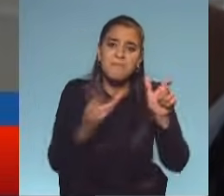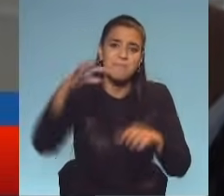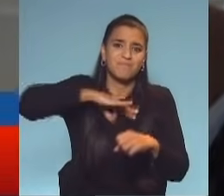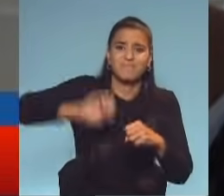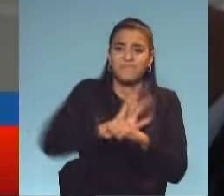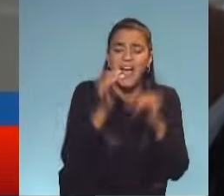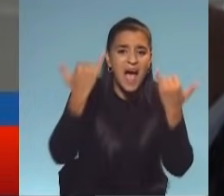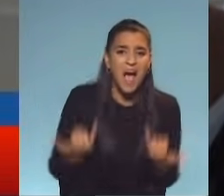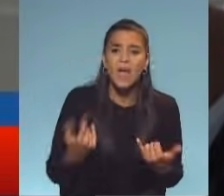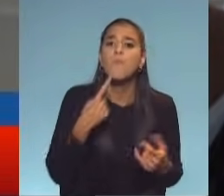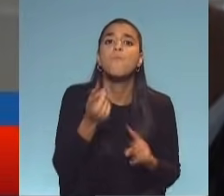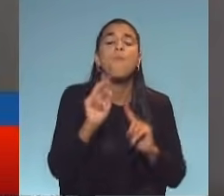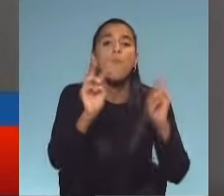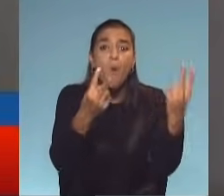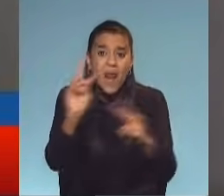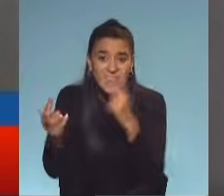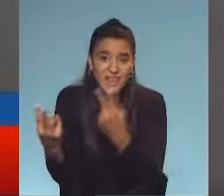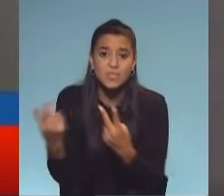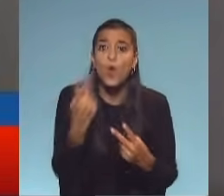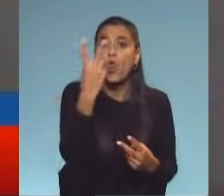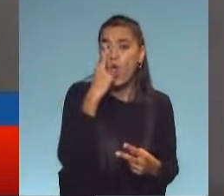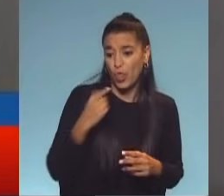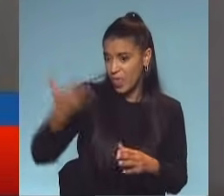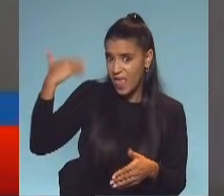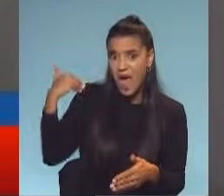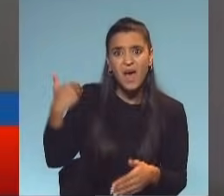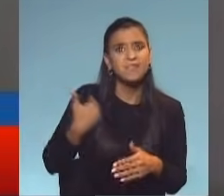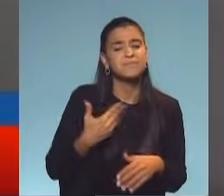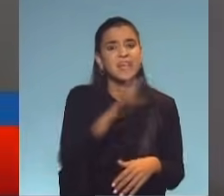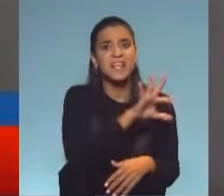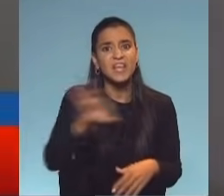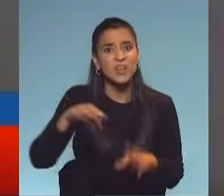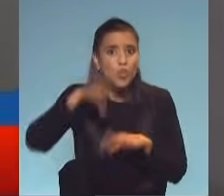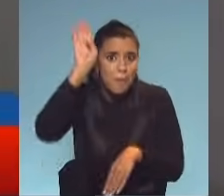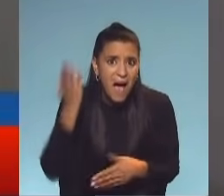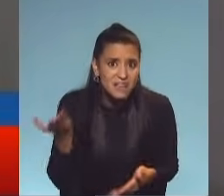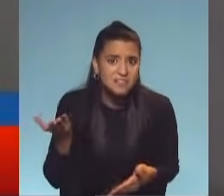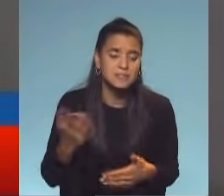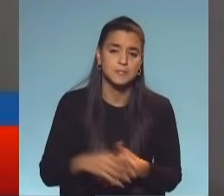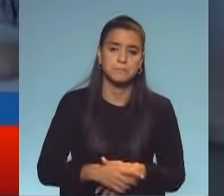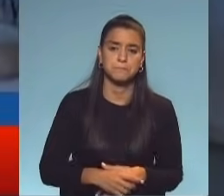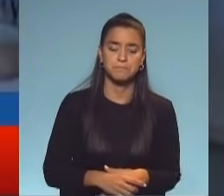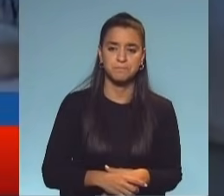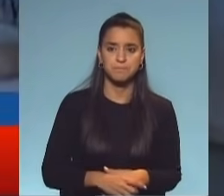podemos seguir con un nivel de fallecimientos que los últimos 2 días ha superado los 500.